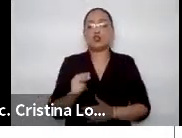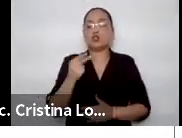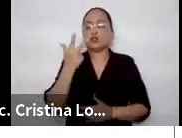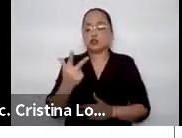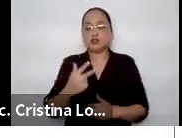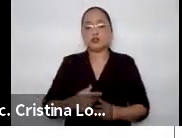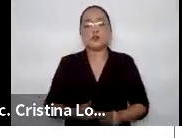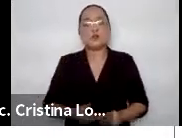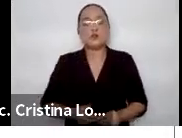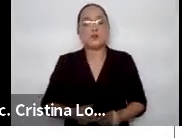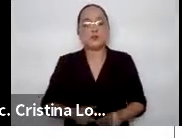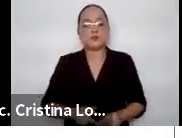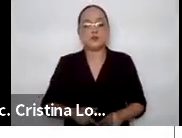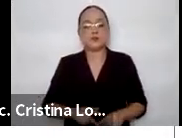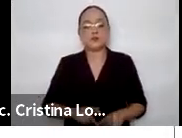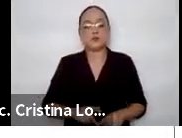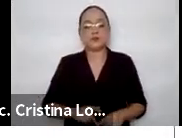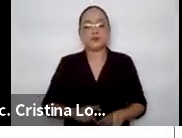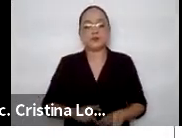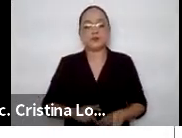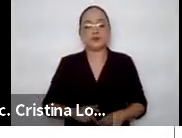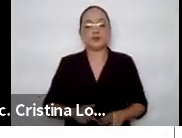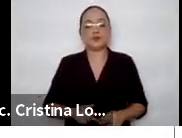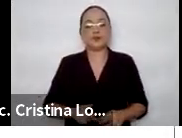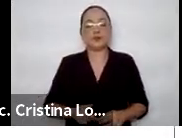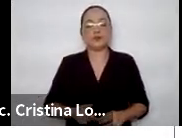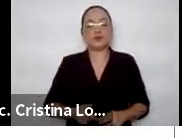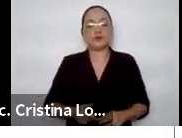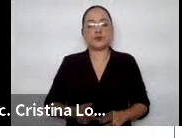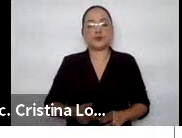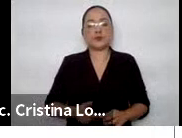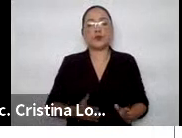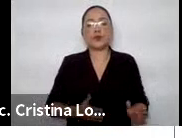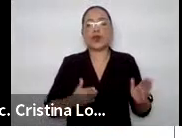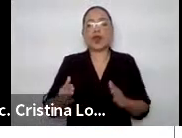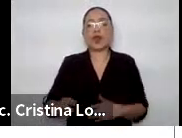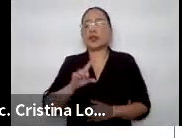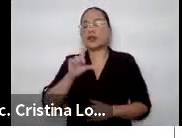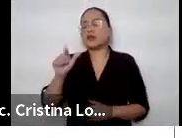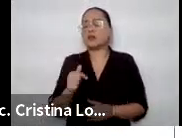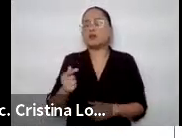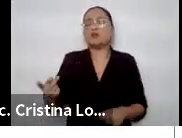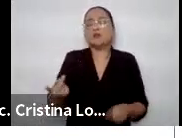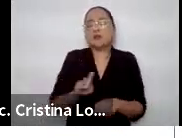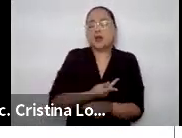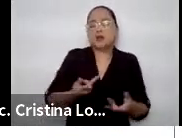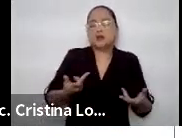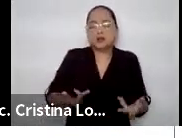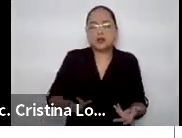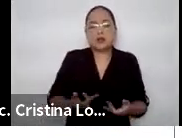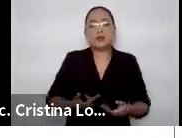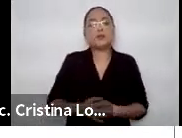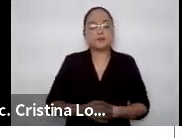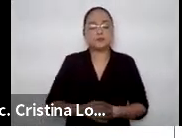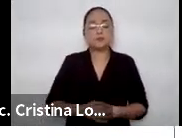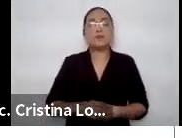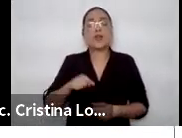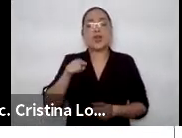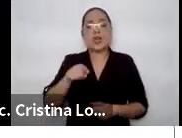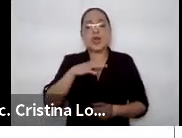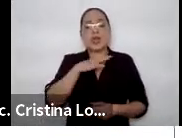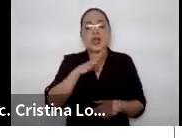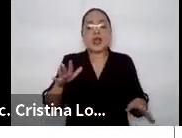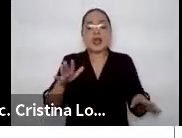1988. Y esto, bueno, ¿qué es lo que trae consigo? Lleva a modificar el órgano